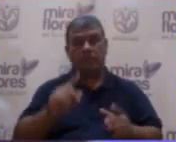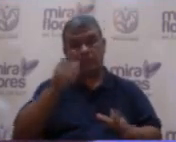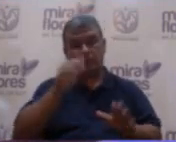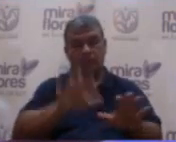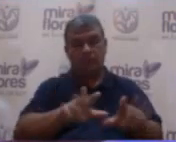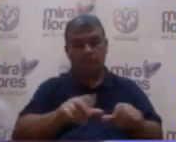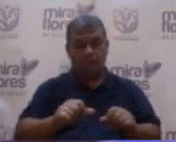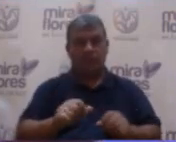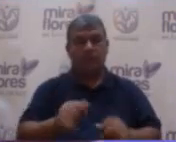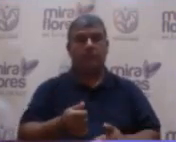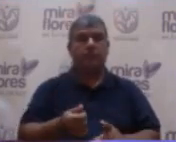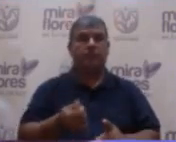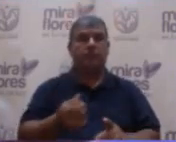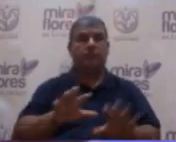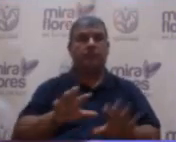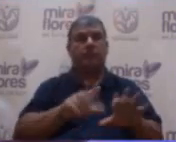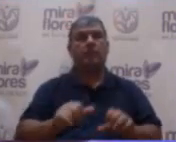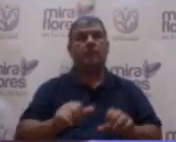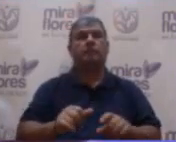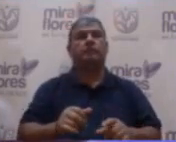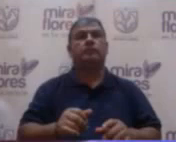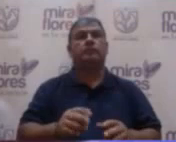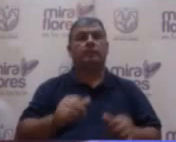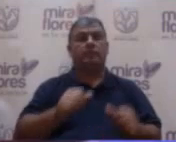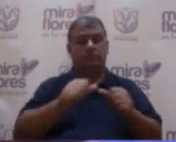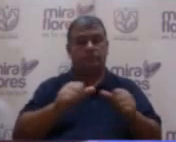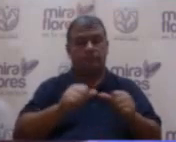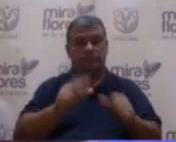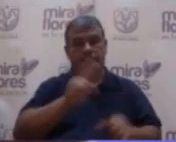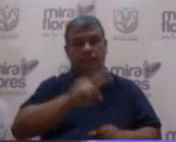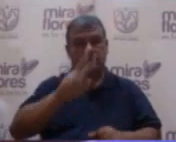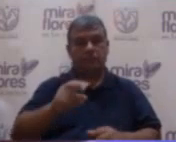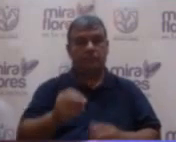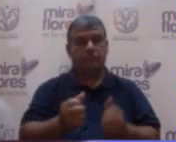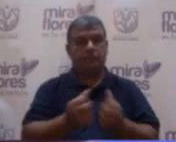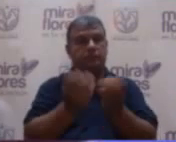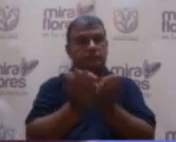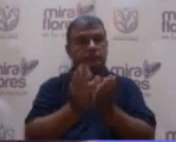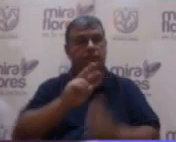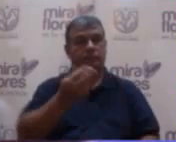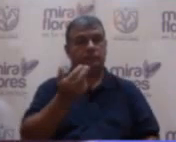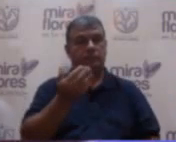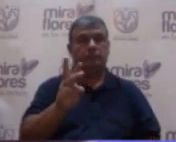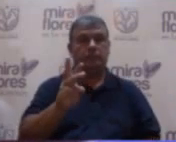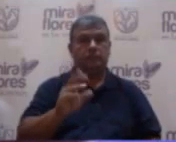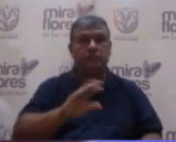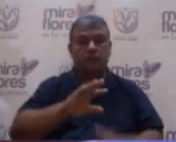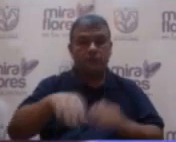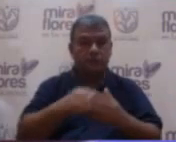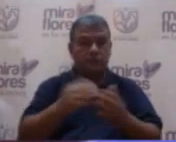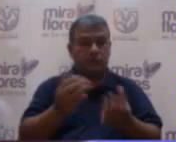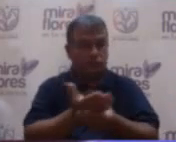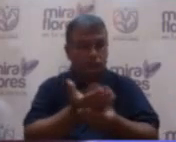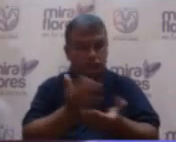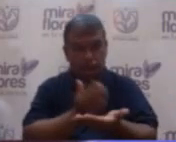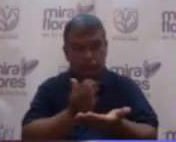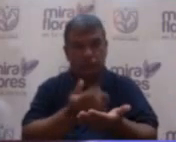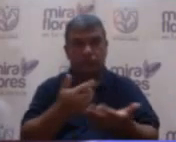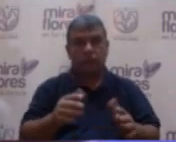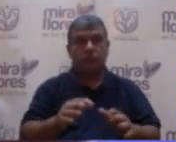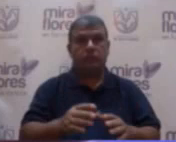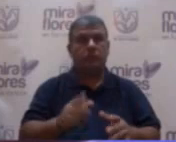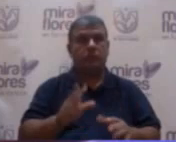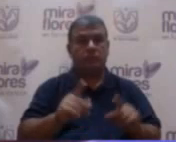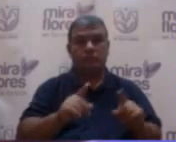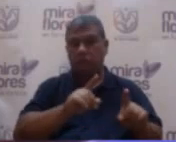primera de las mismas. Es el acta de fecha 22 de abril del año 2016, que todos tienen en su poder. No sé